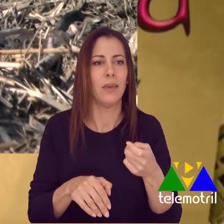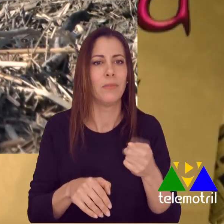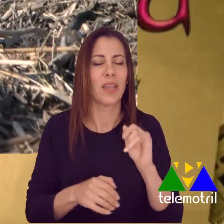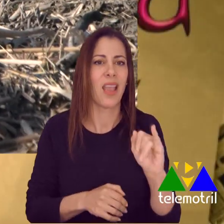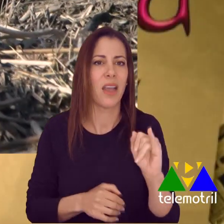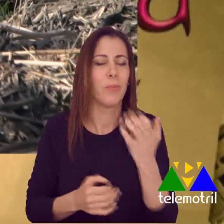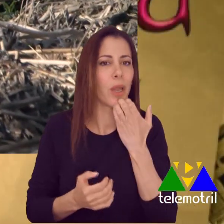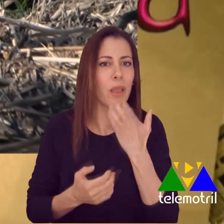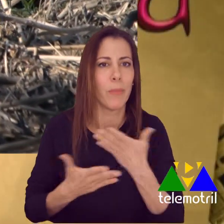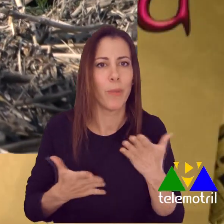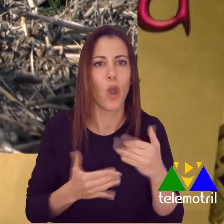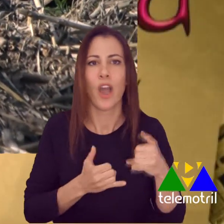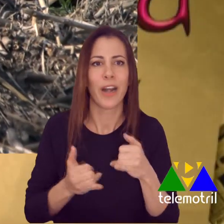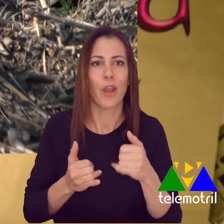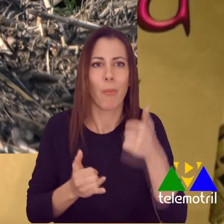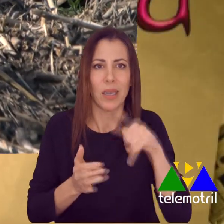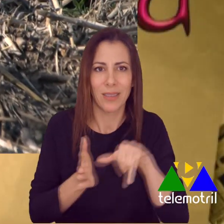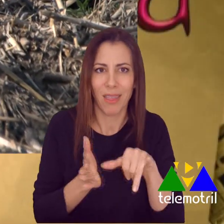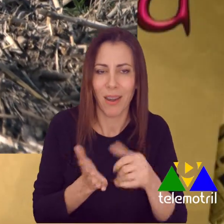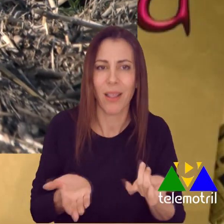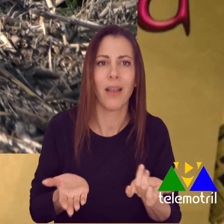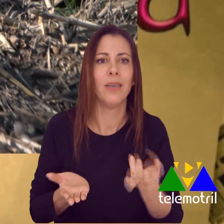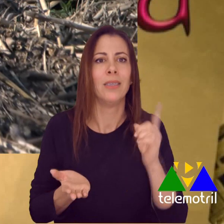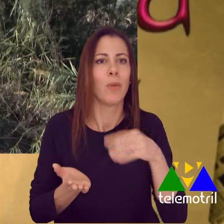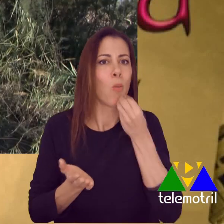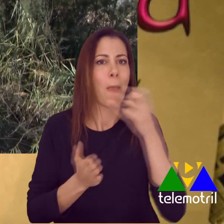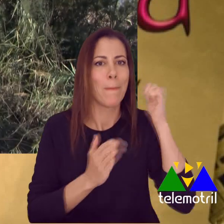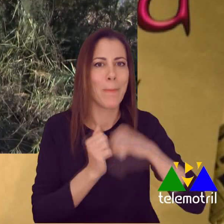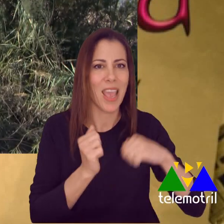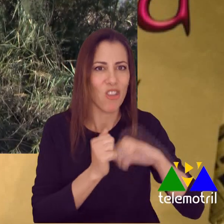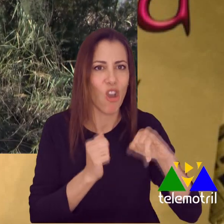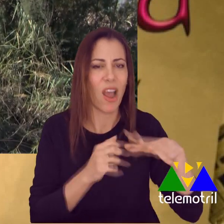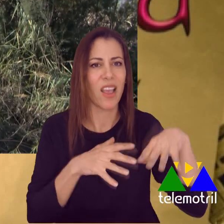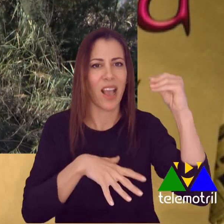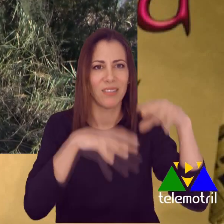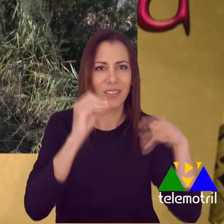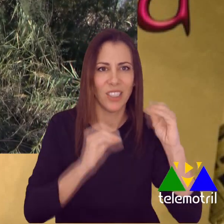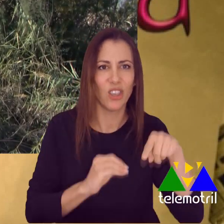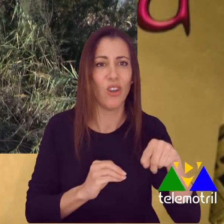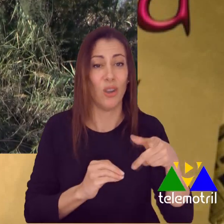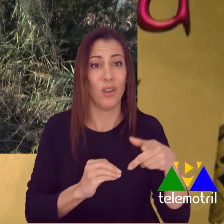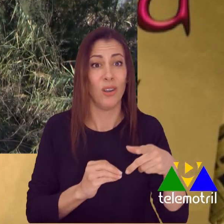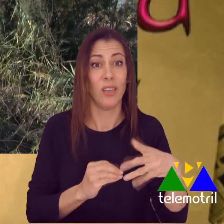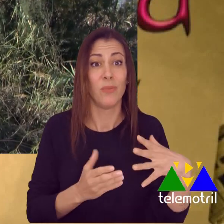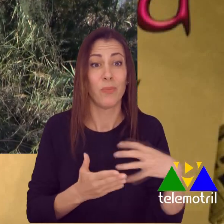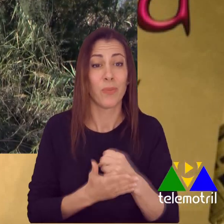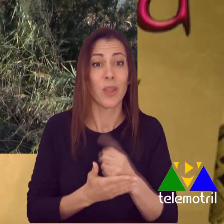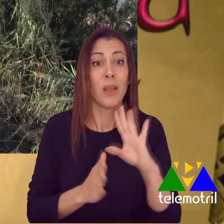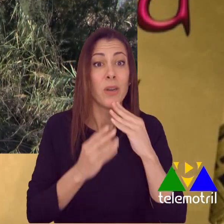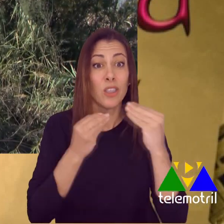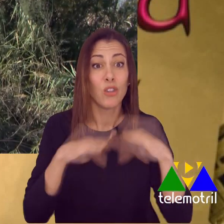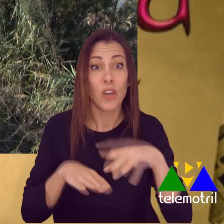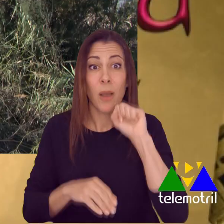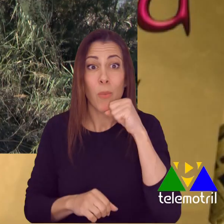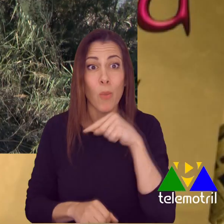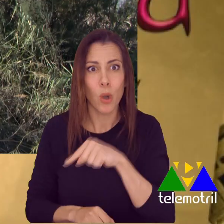tener el río más cerca, de tener un peñón donde está el castillo, la peña donde está la Salobreña, pero la historia de